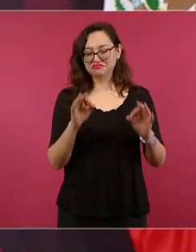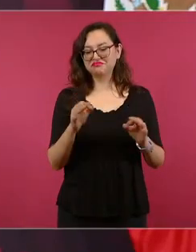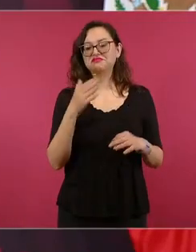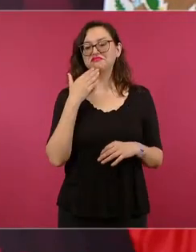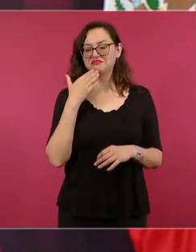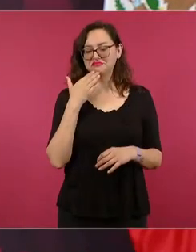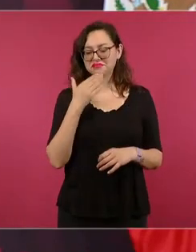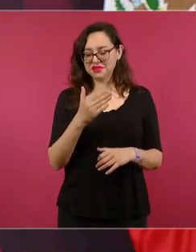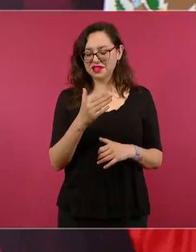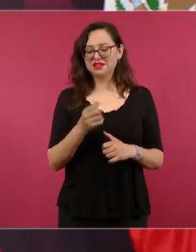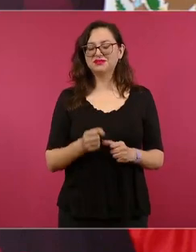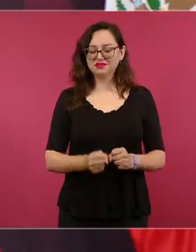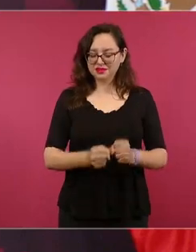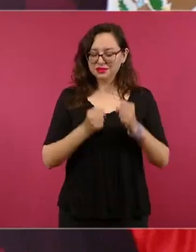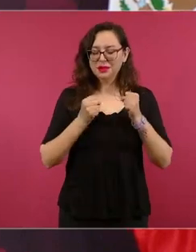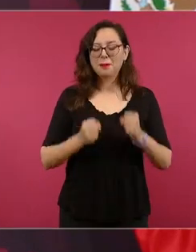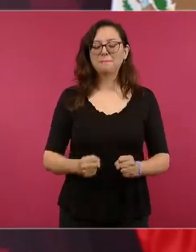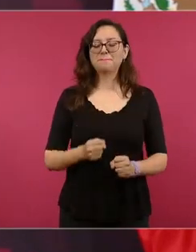hacia adelante,